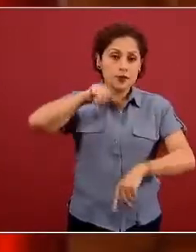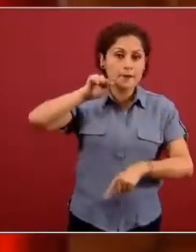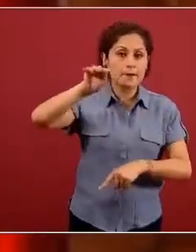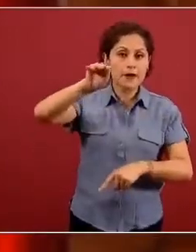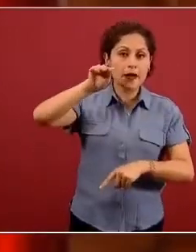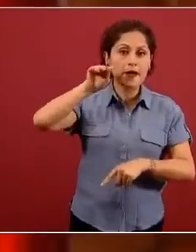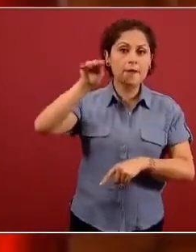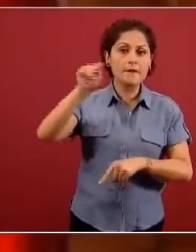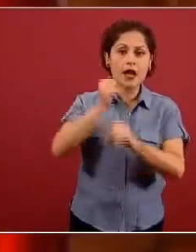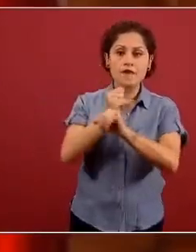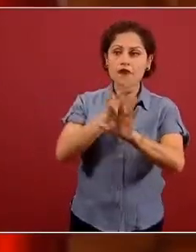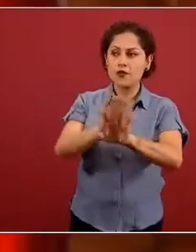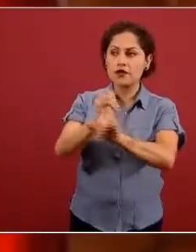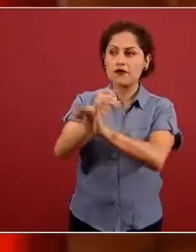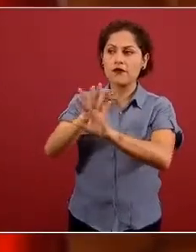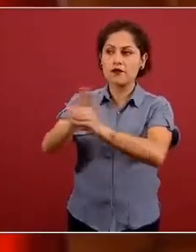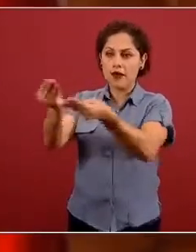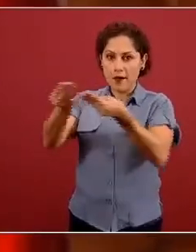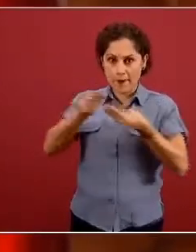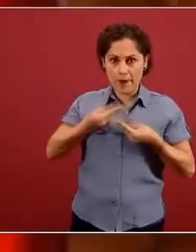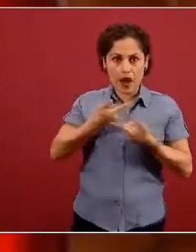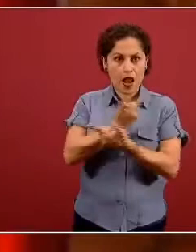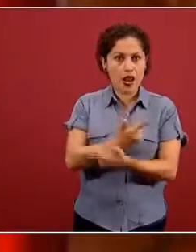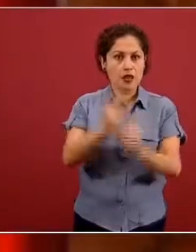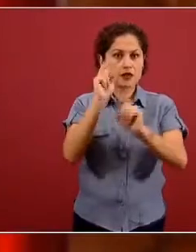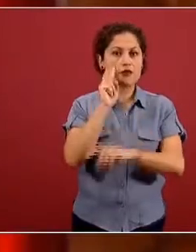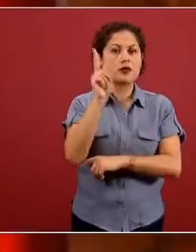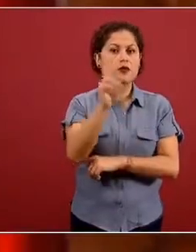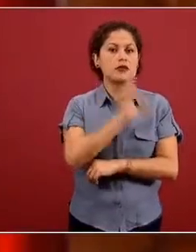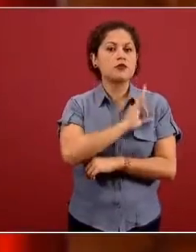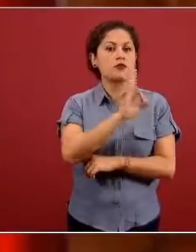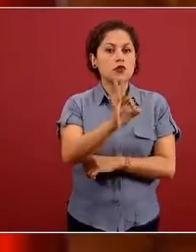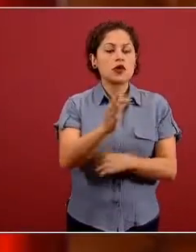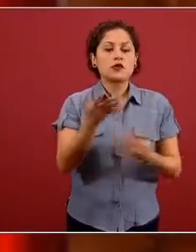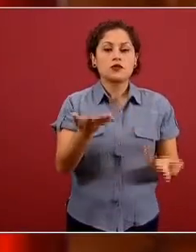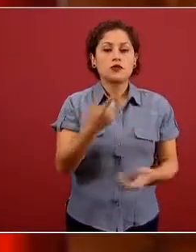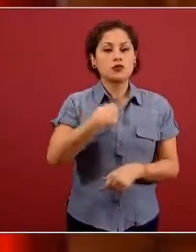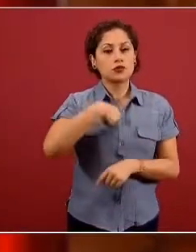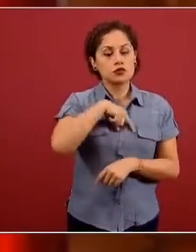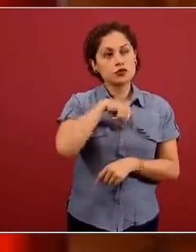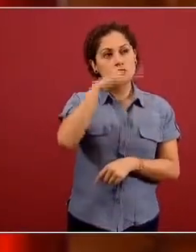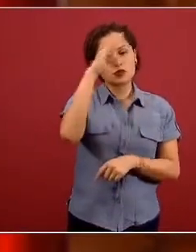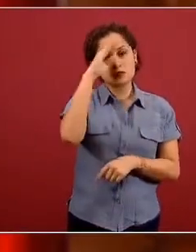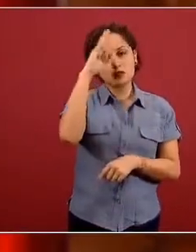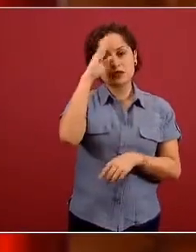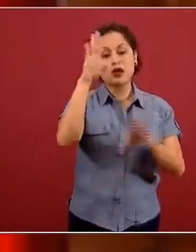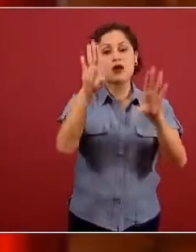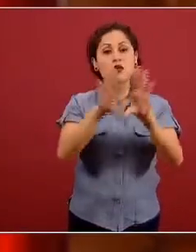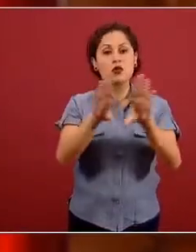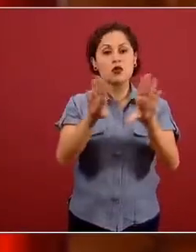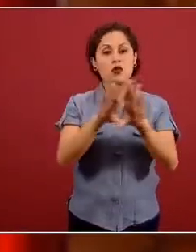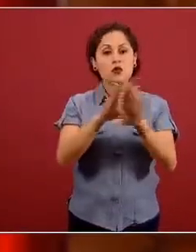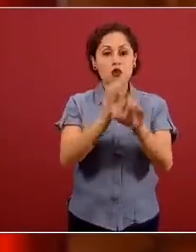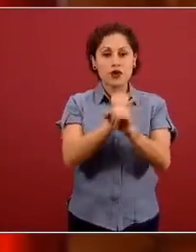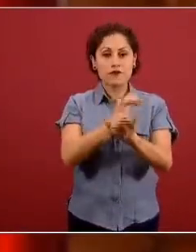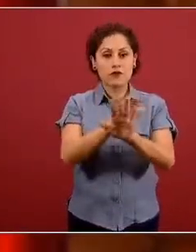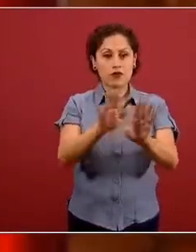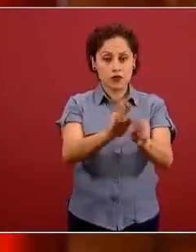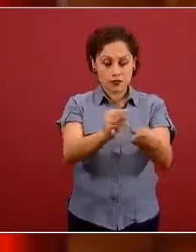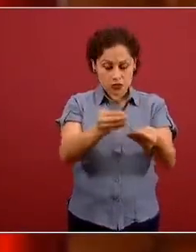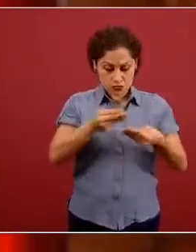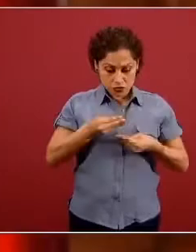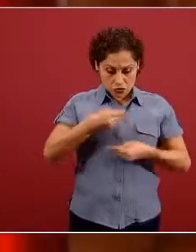datos abiertos. ¿Cómo y qué fundamento jurídico podíamos tener nosotros para decir estos datos no se